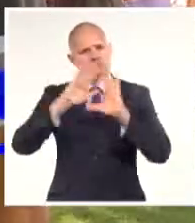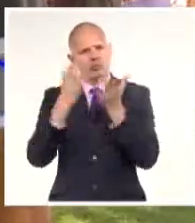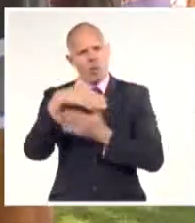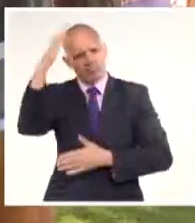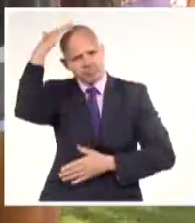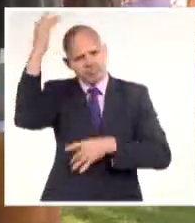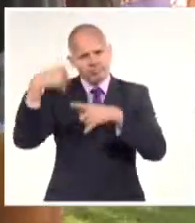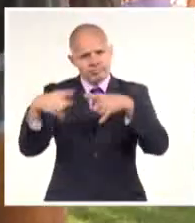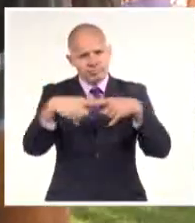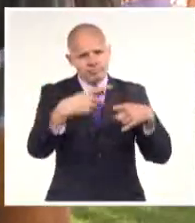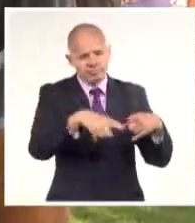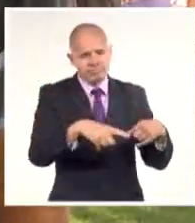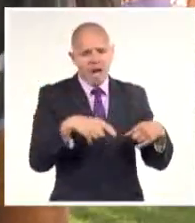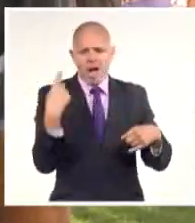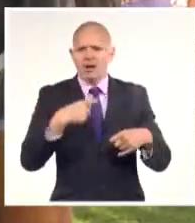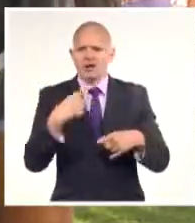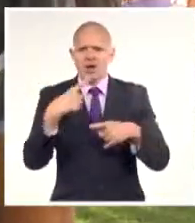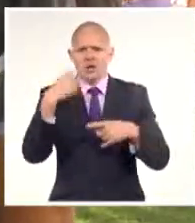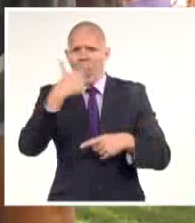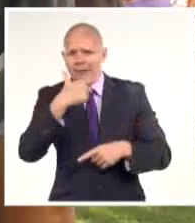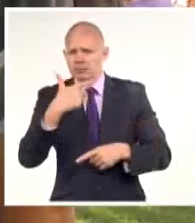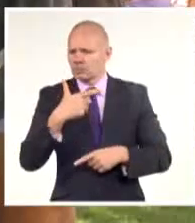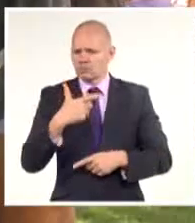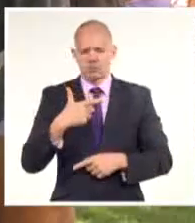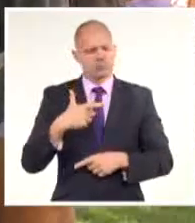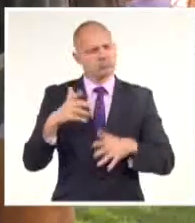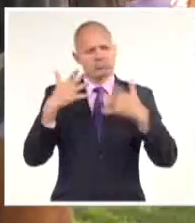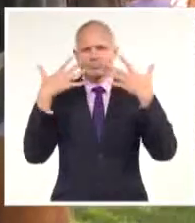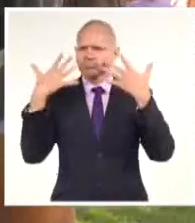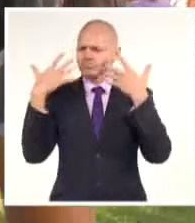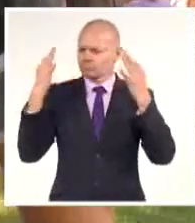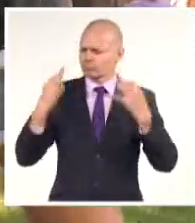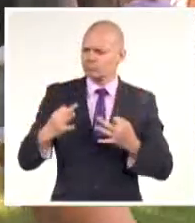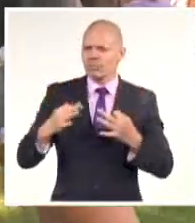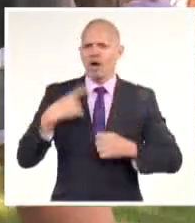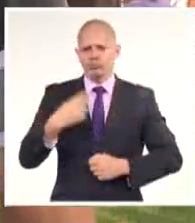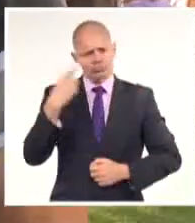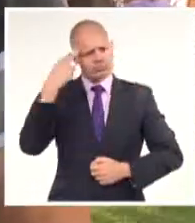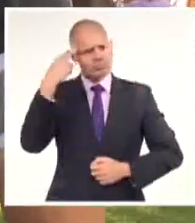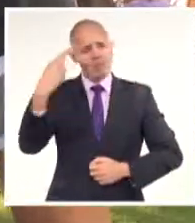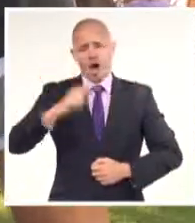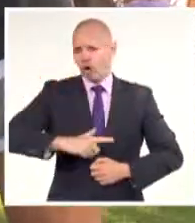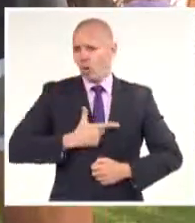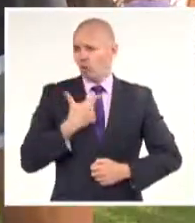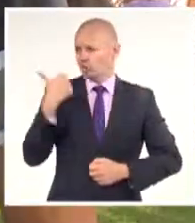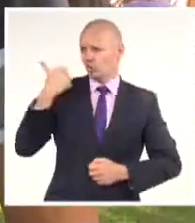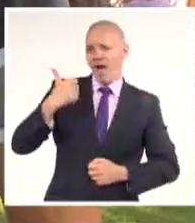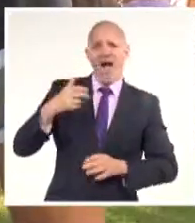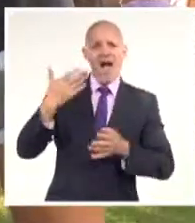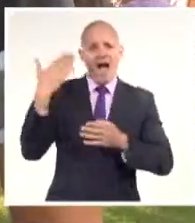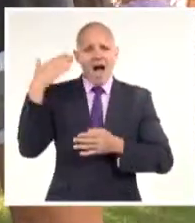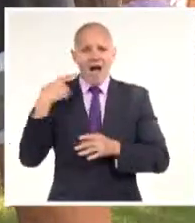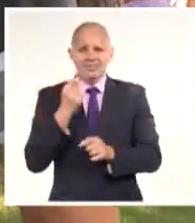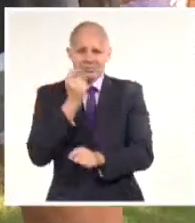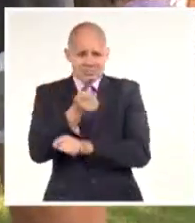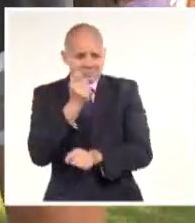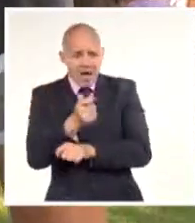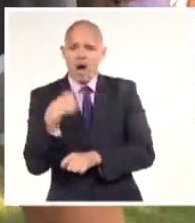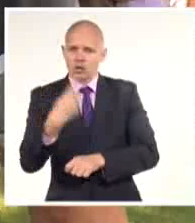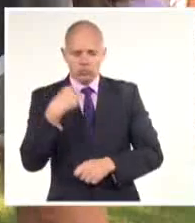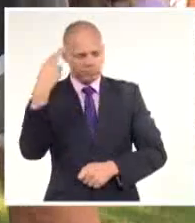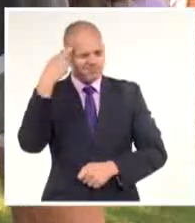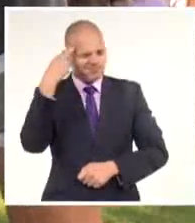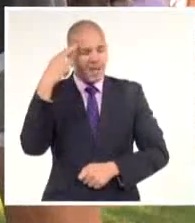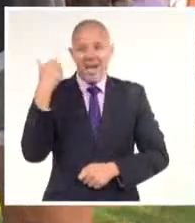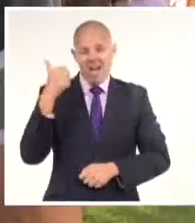no podía ser con lágrimas ni con nada, sino con toda la alegría y con toda la cultura que él defendió con las